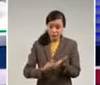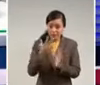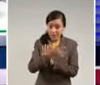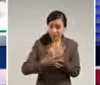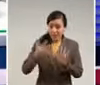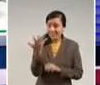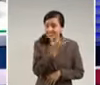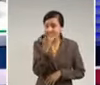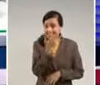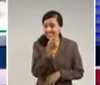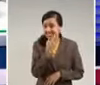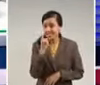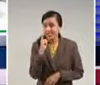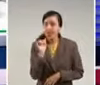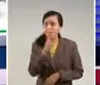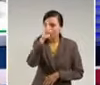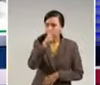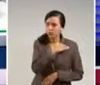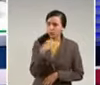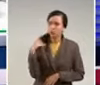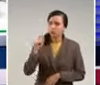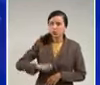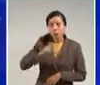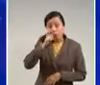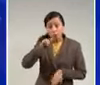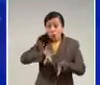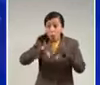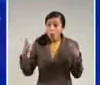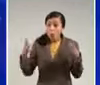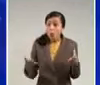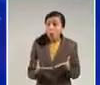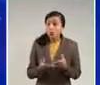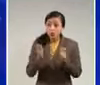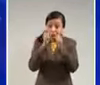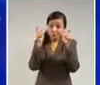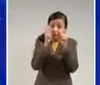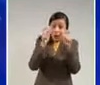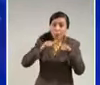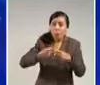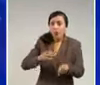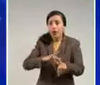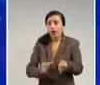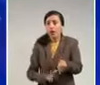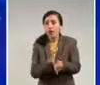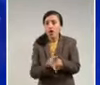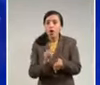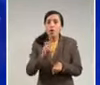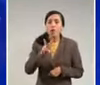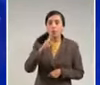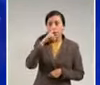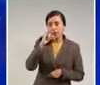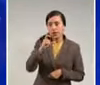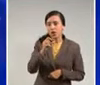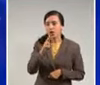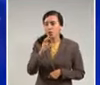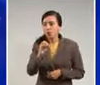Maciel Suárez. Y doctor, el mundo sigue en tensión por Omicron, se propaga el virus. Muy tenso,